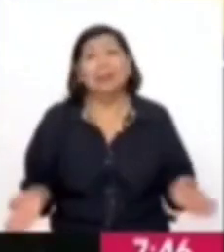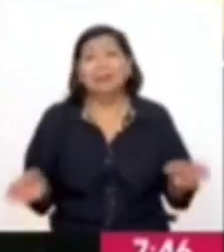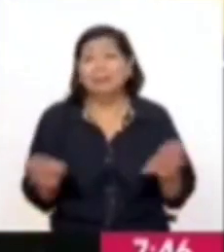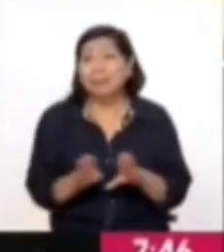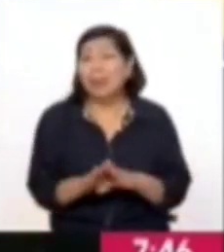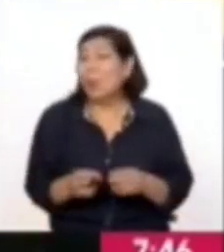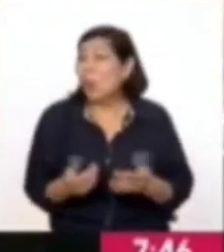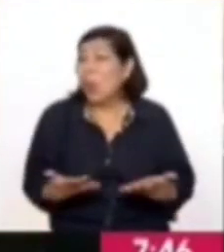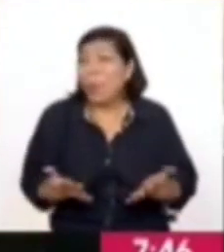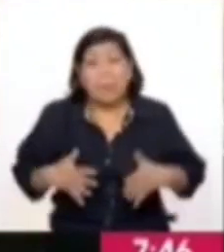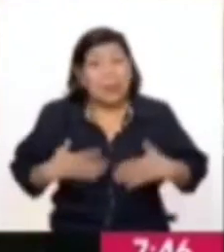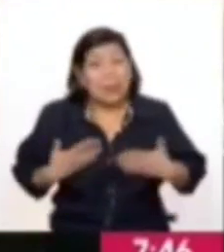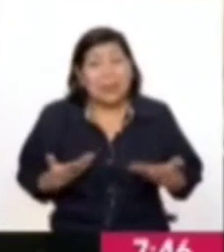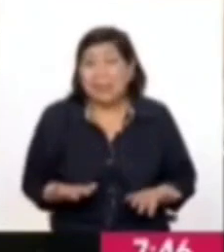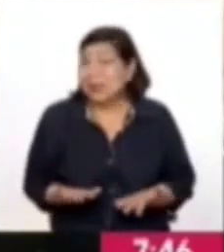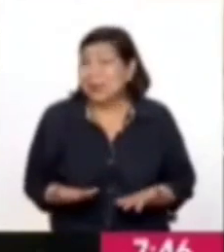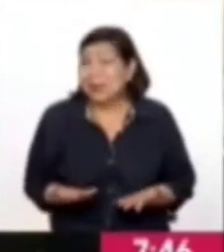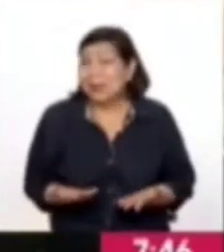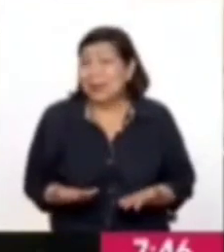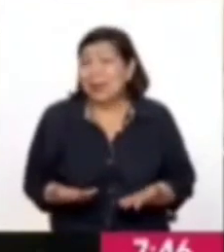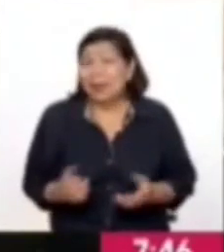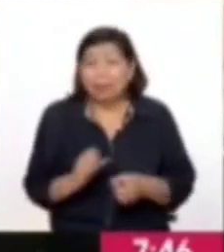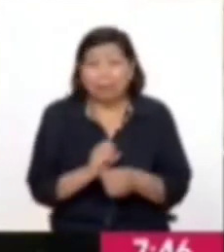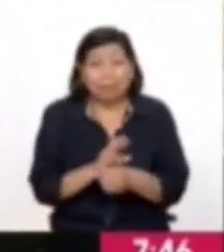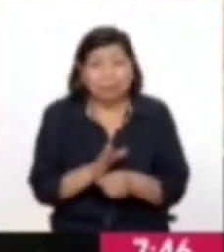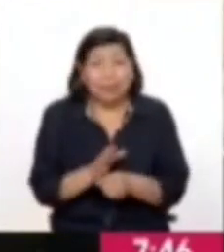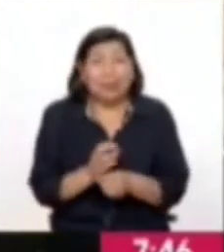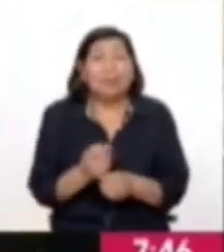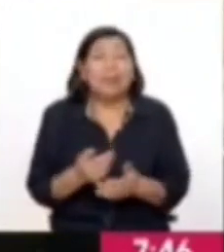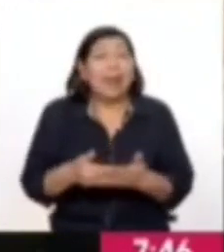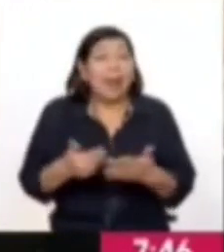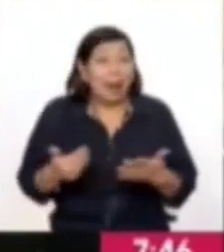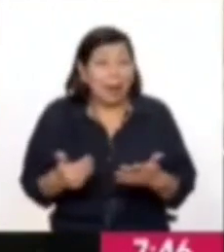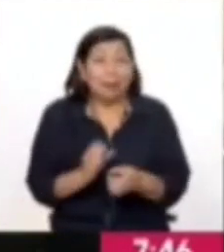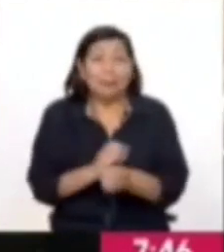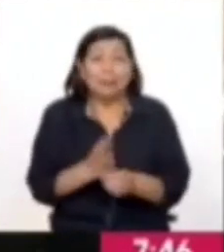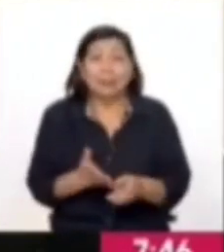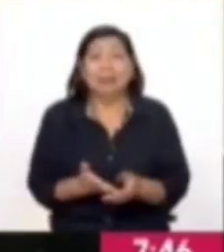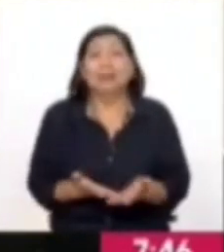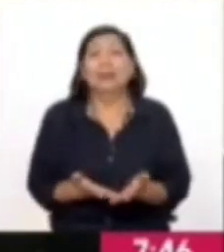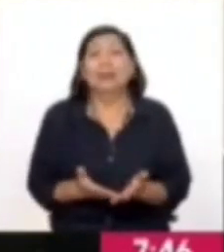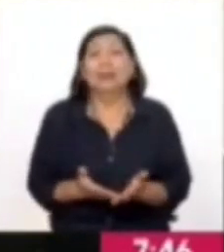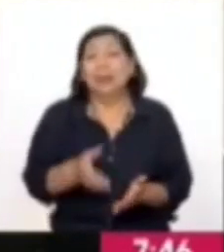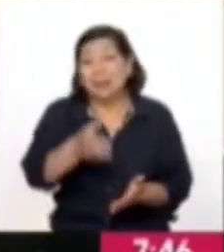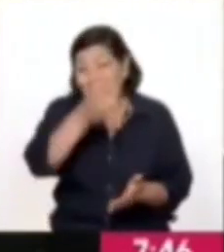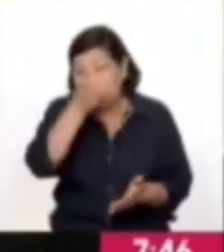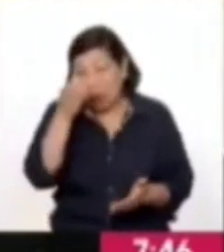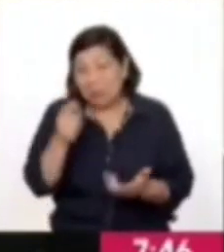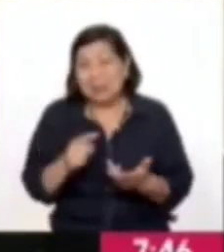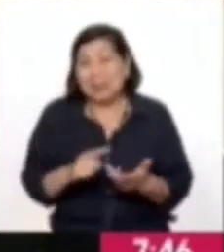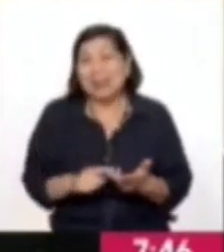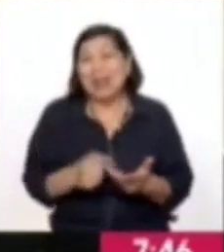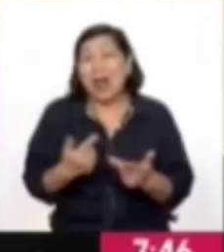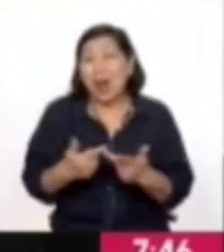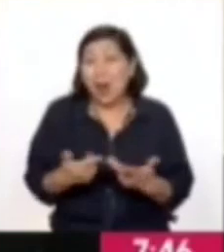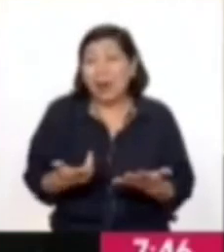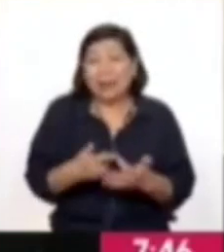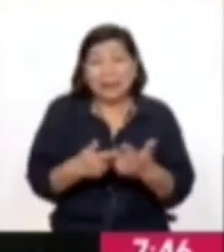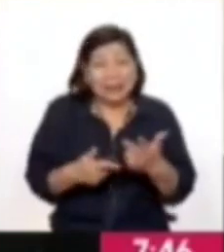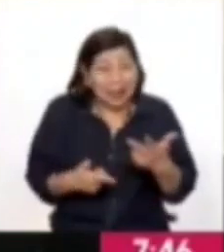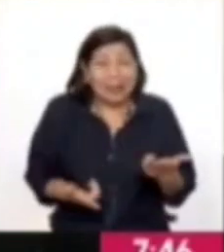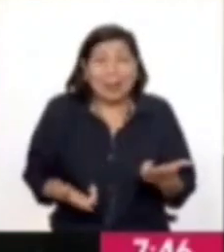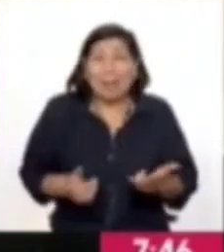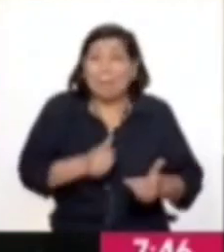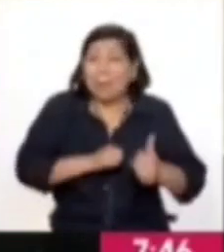que cerrar porque no han podido soportar la pandemia del COVID, la pandemia Claro. de Castillo y la situación de ahora.